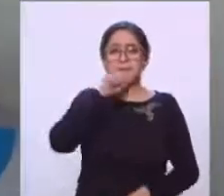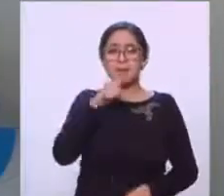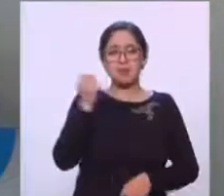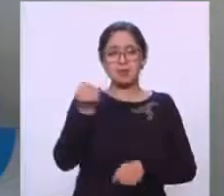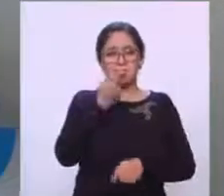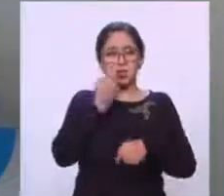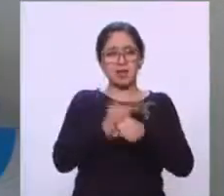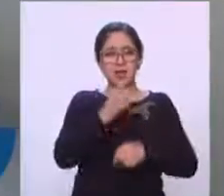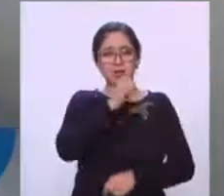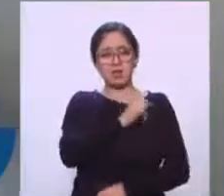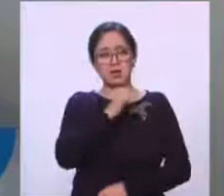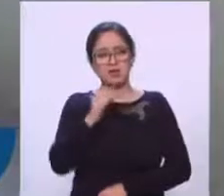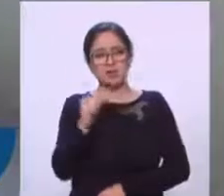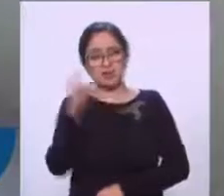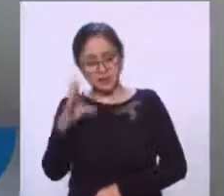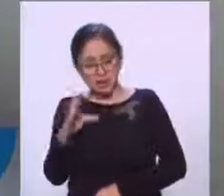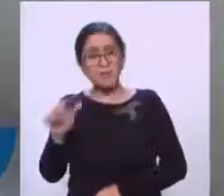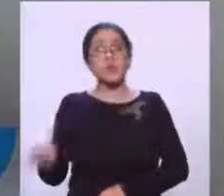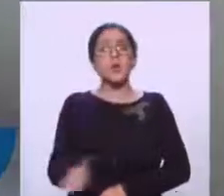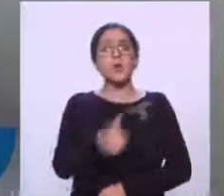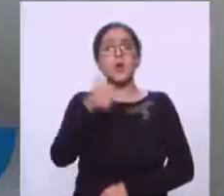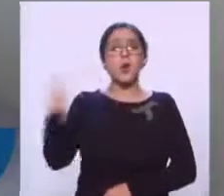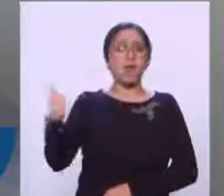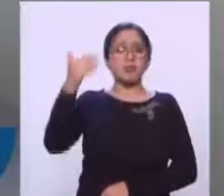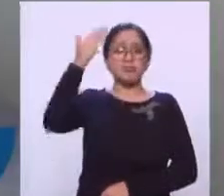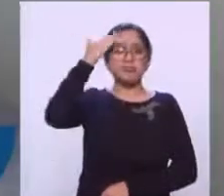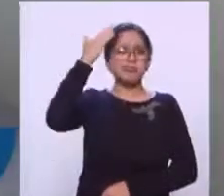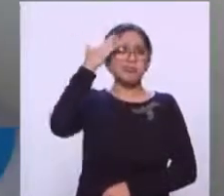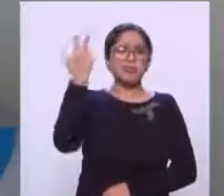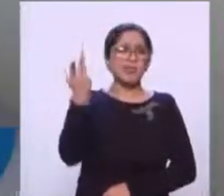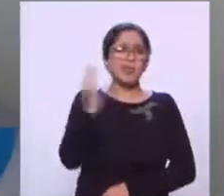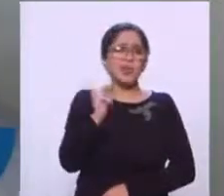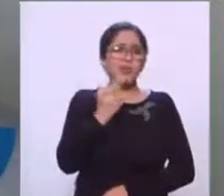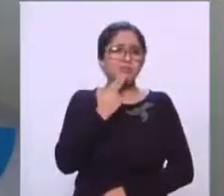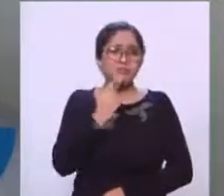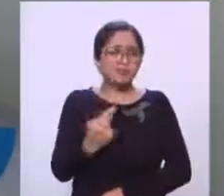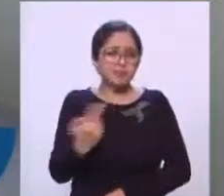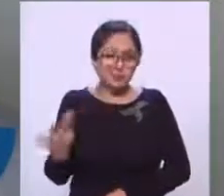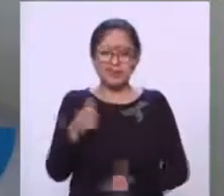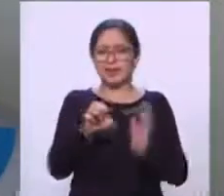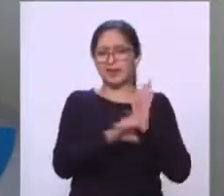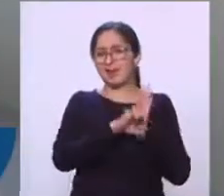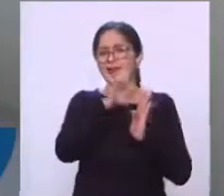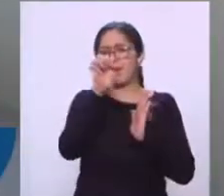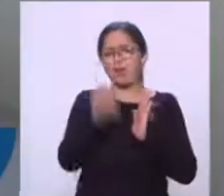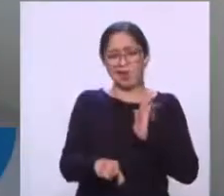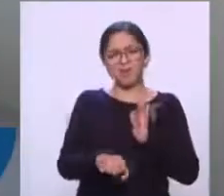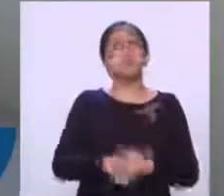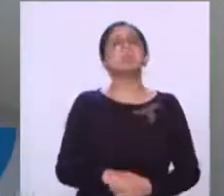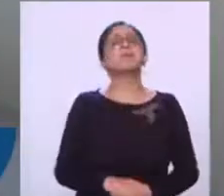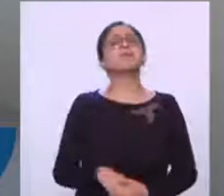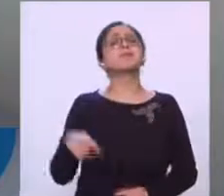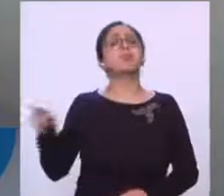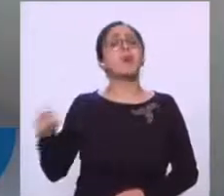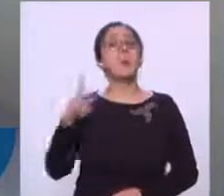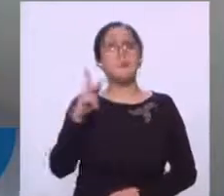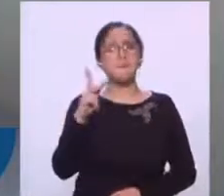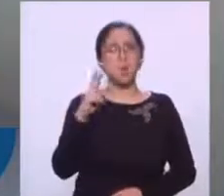Pública, y luego con instancias que no están funcionando. Pensemos, por ejemplo, en la